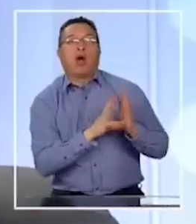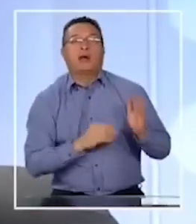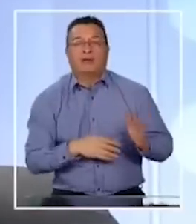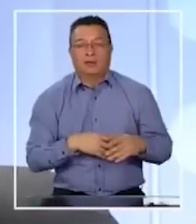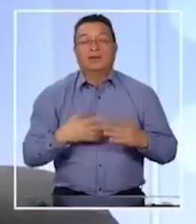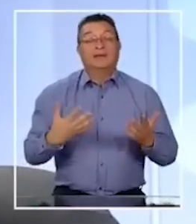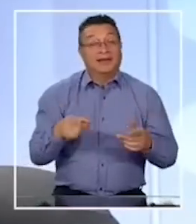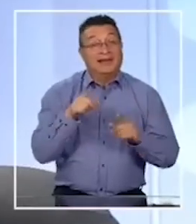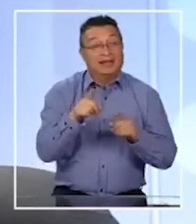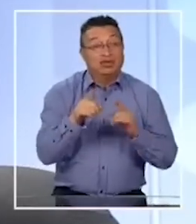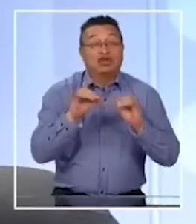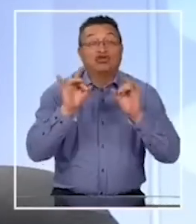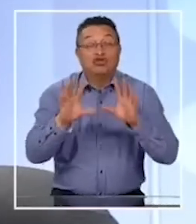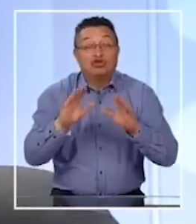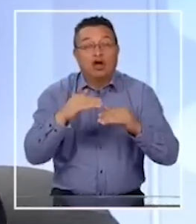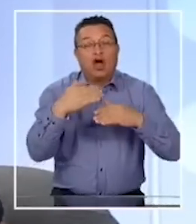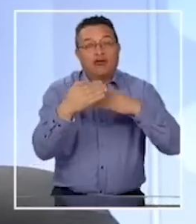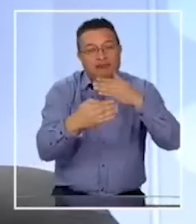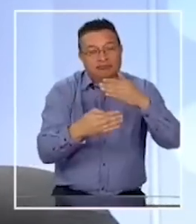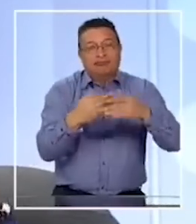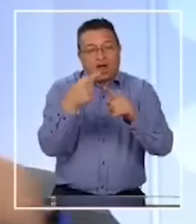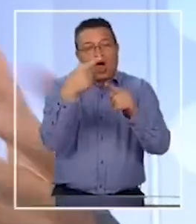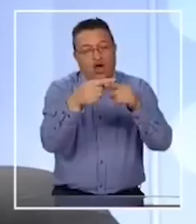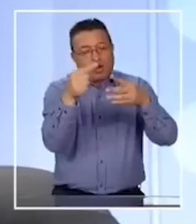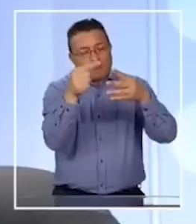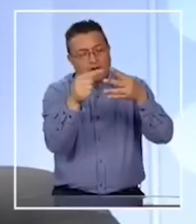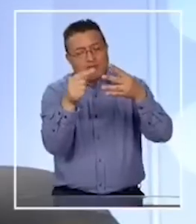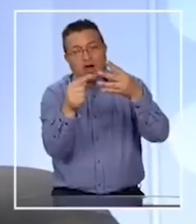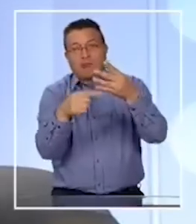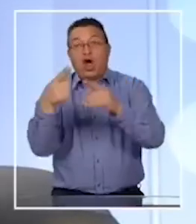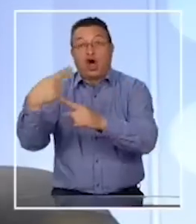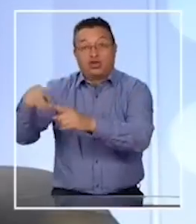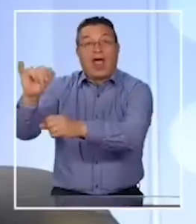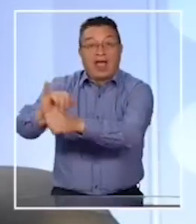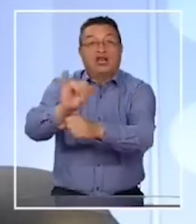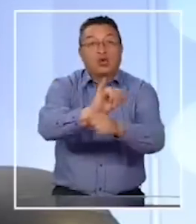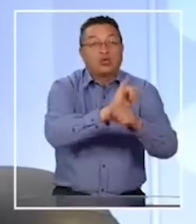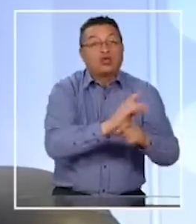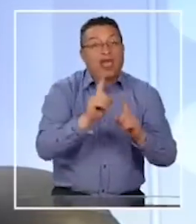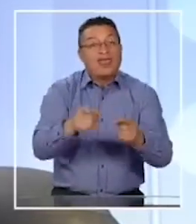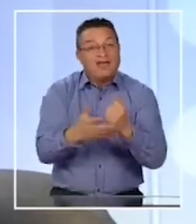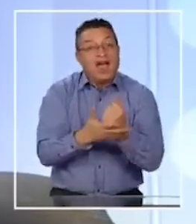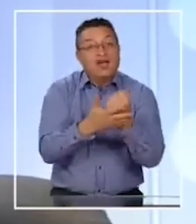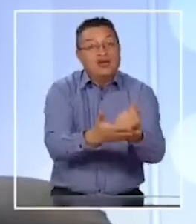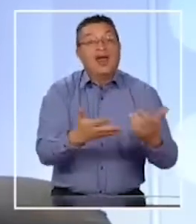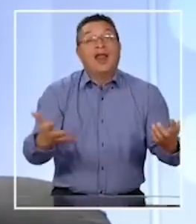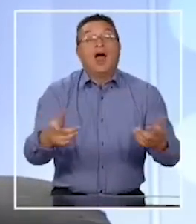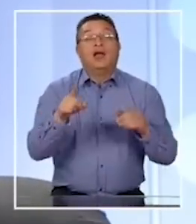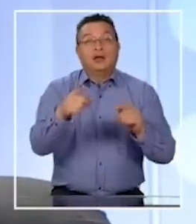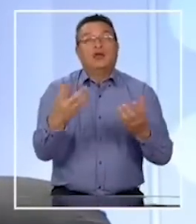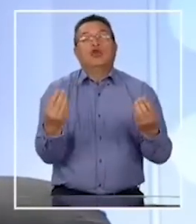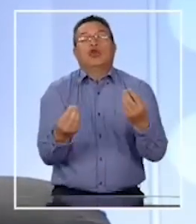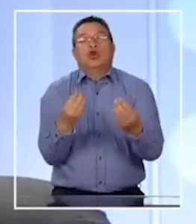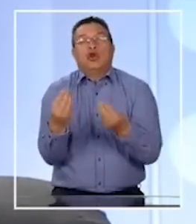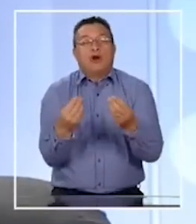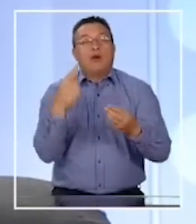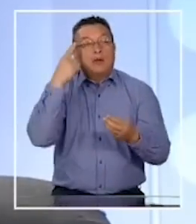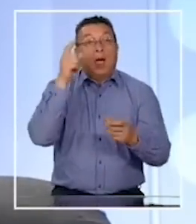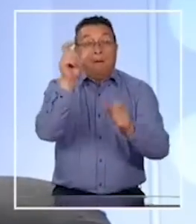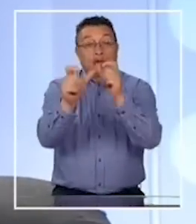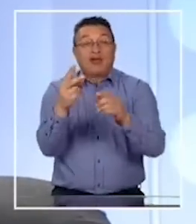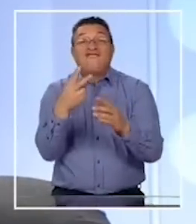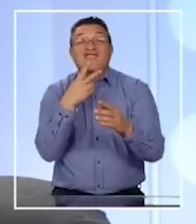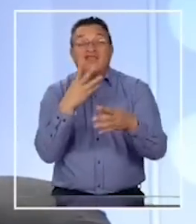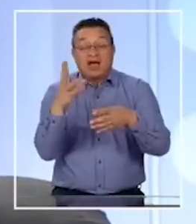sea porque forma parte de una cadena de medidas que otras instituciones también y una de las cosas es saber por ejemplo qué pasa con las personas que